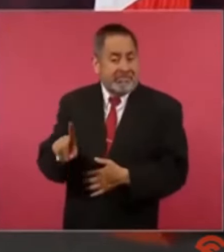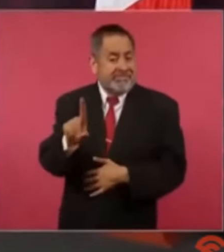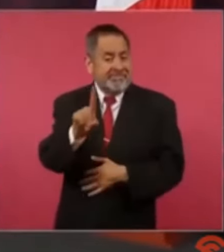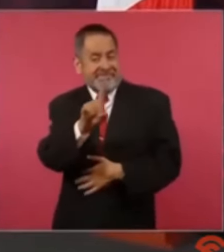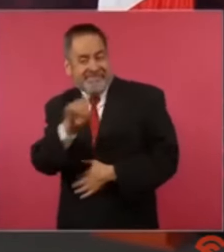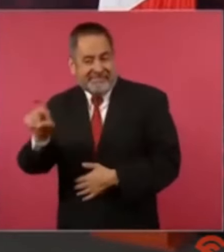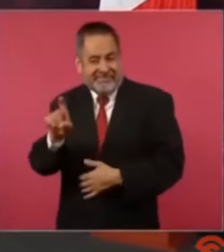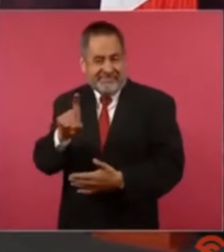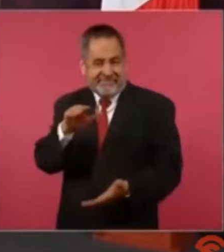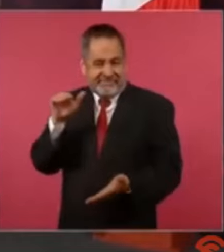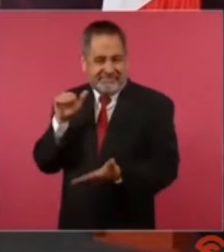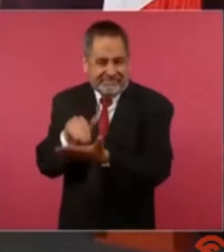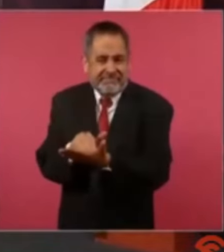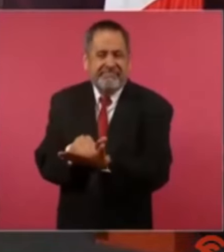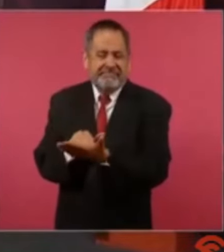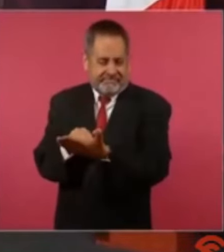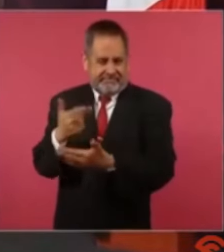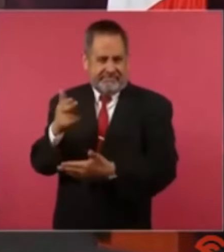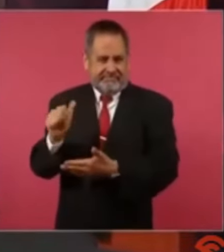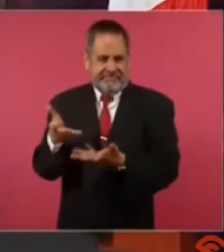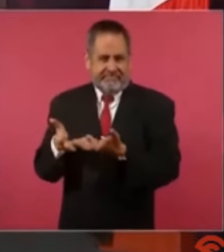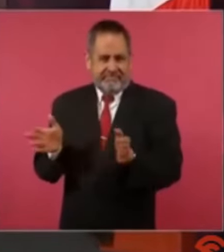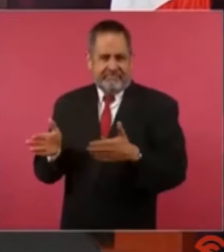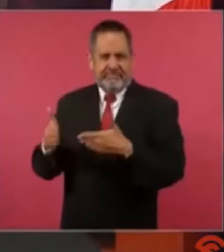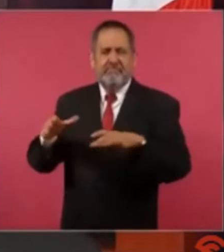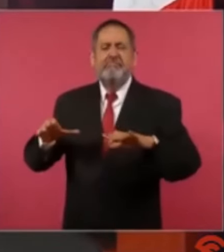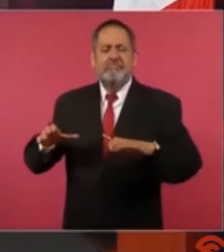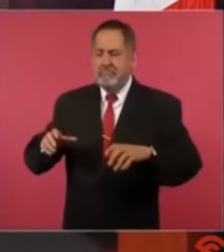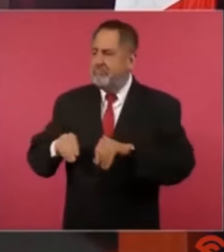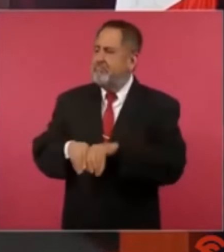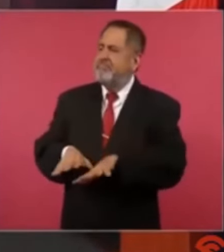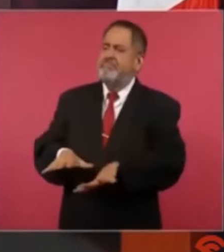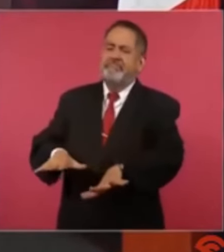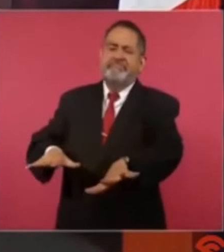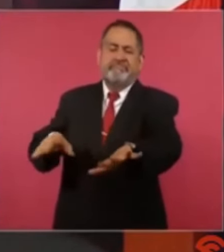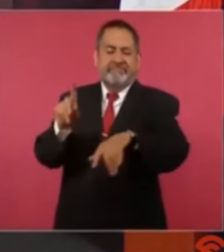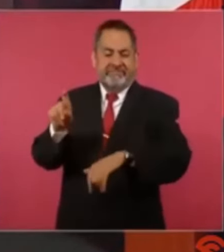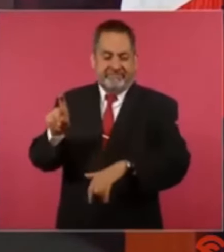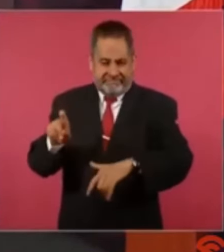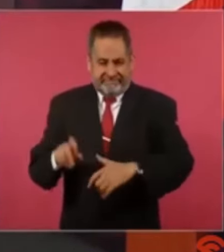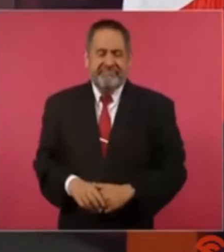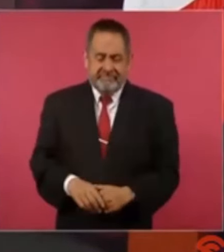100.000 hectáreas de riego.